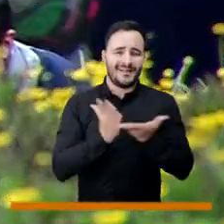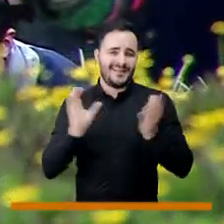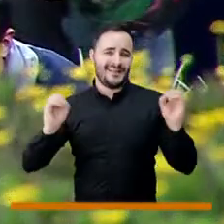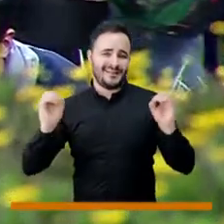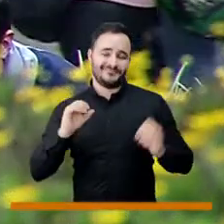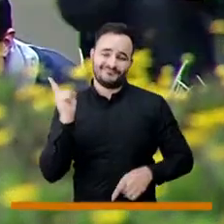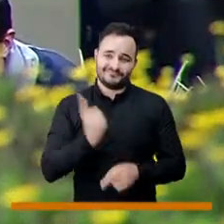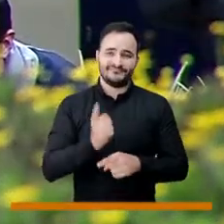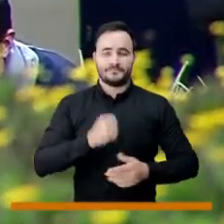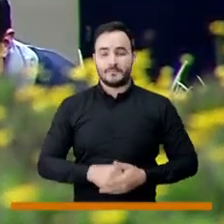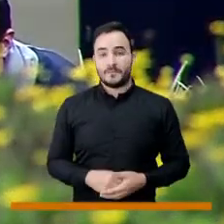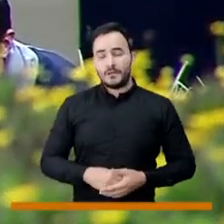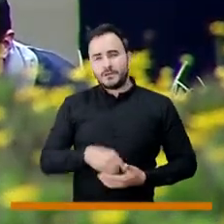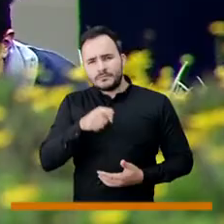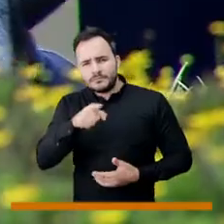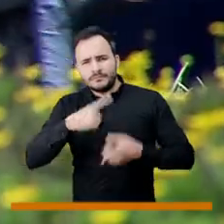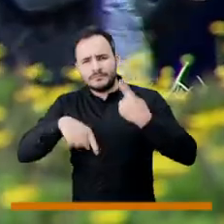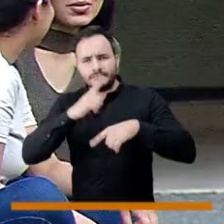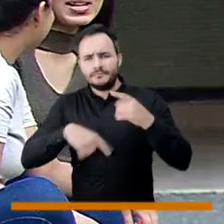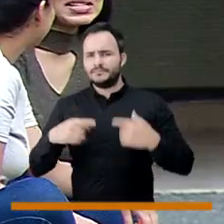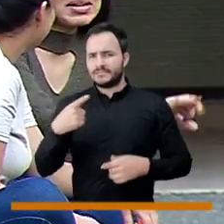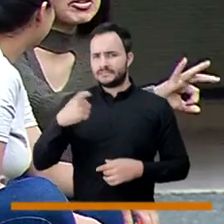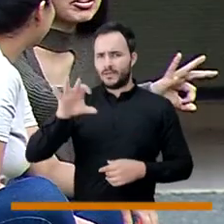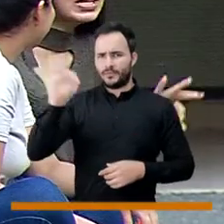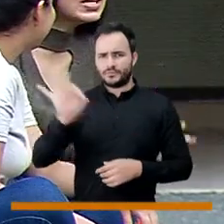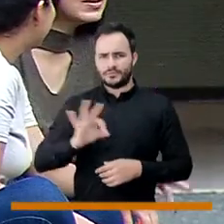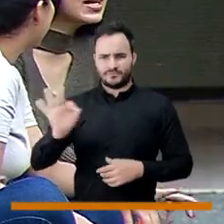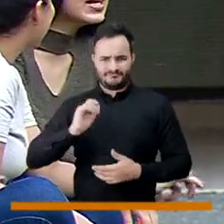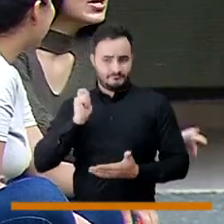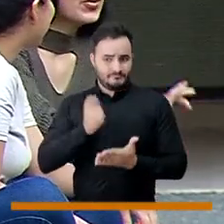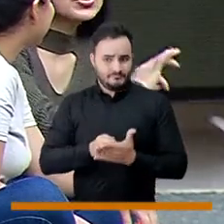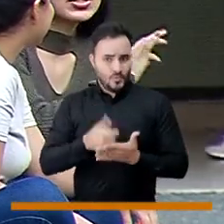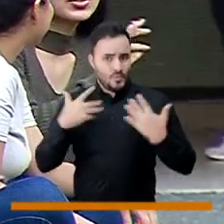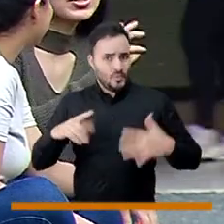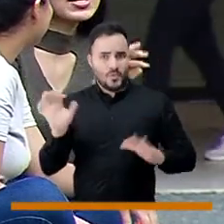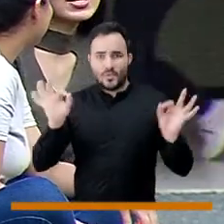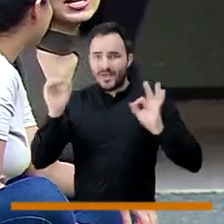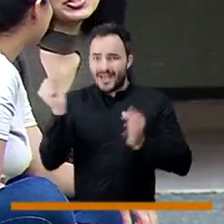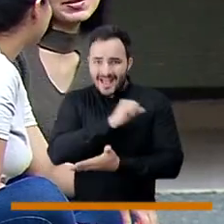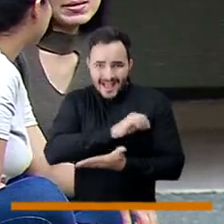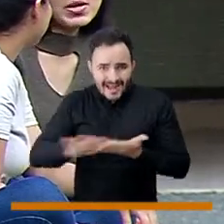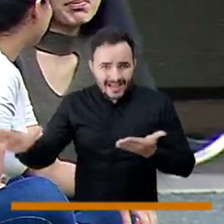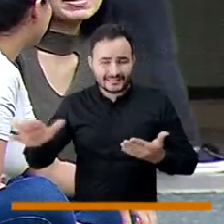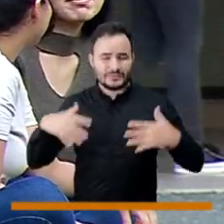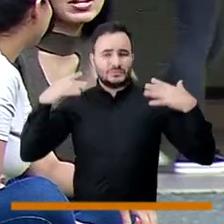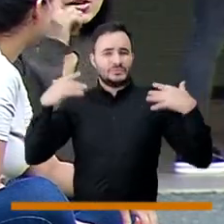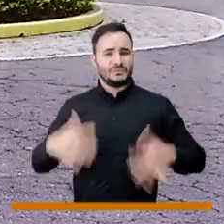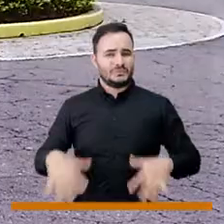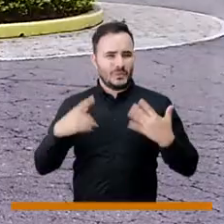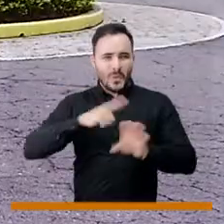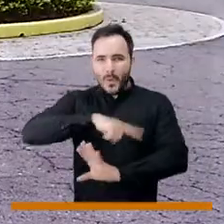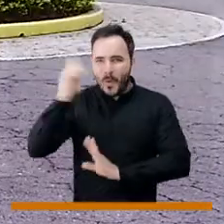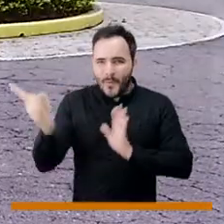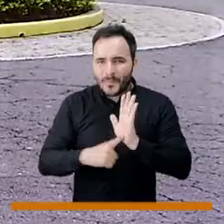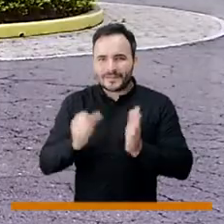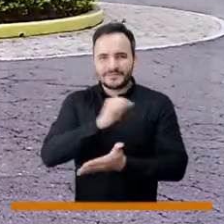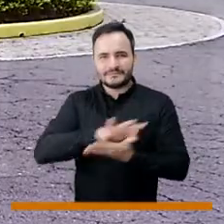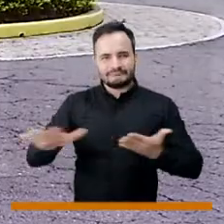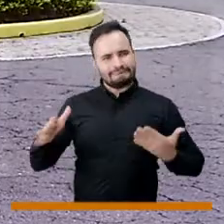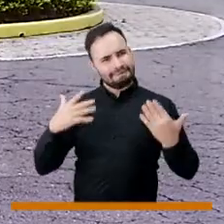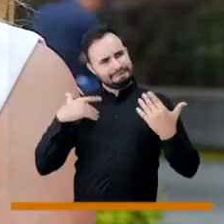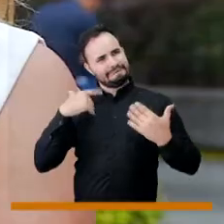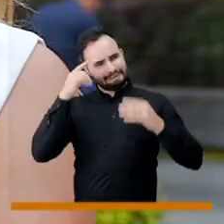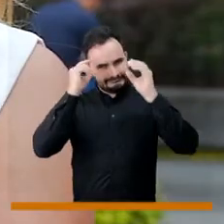sandra es el pago entonces de hasta el ciento por ciento de la matrícula como nos explica la concejal para que miles de jóvenes hagan realidad